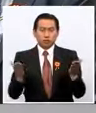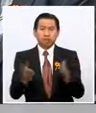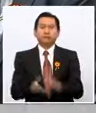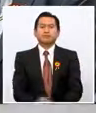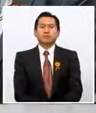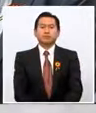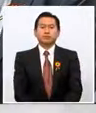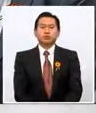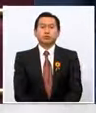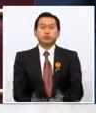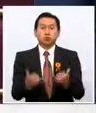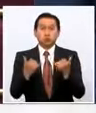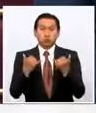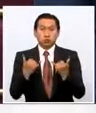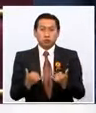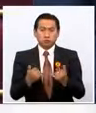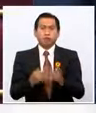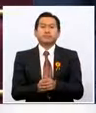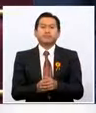hoy